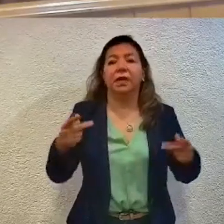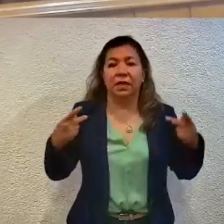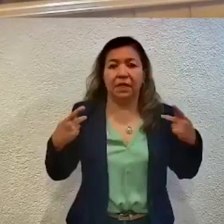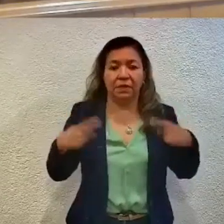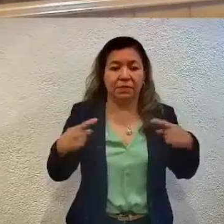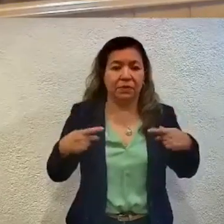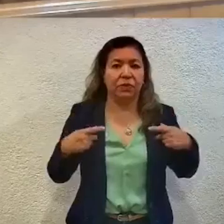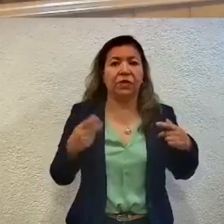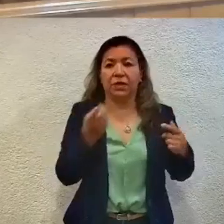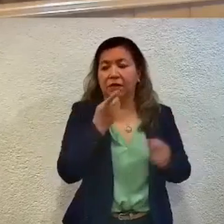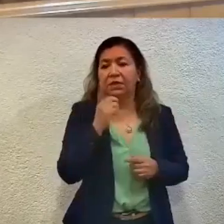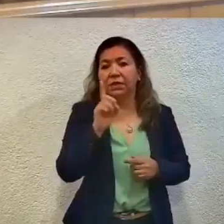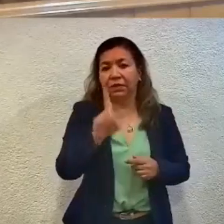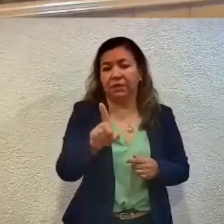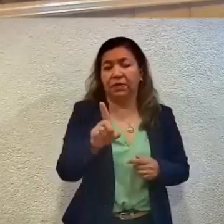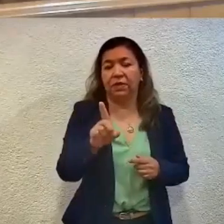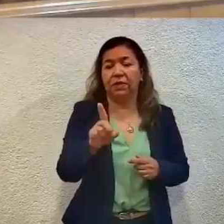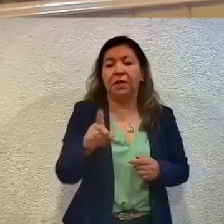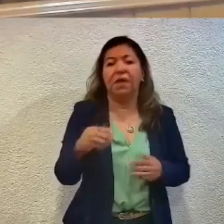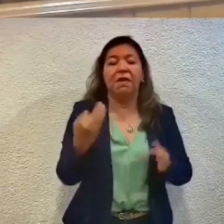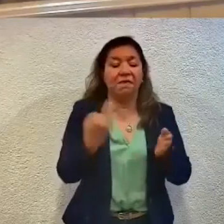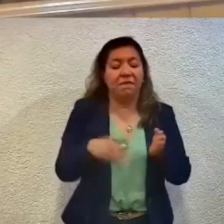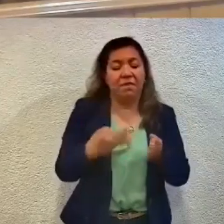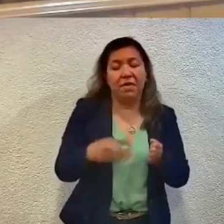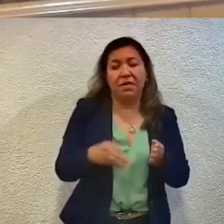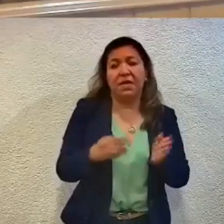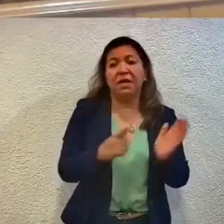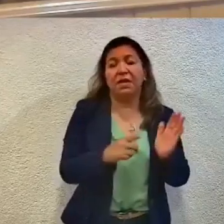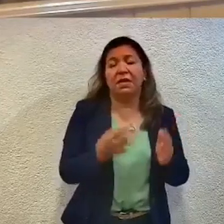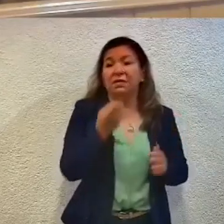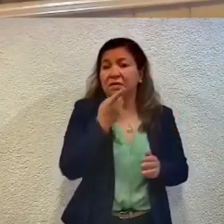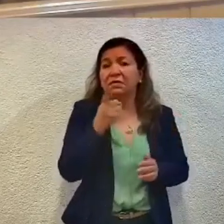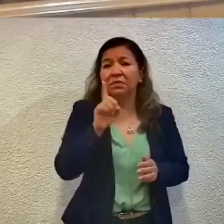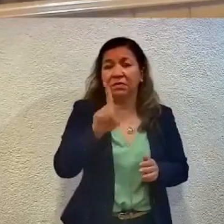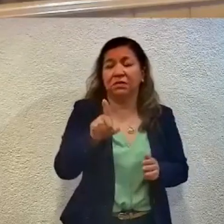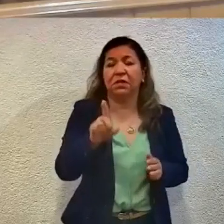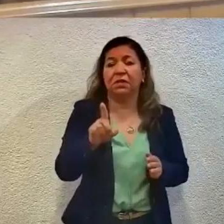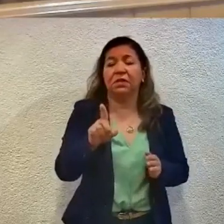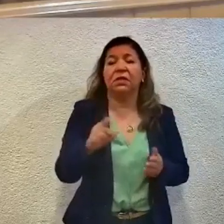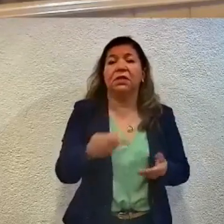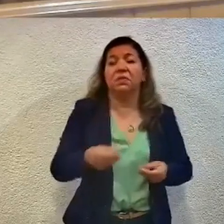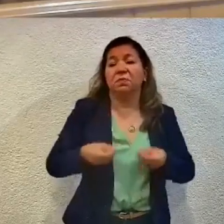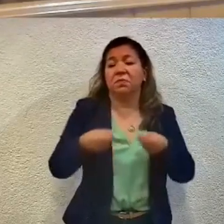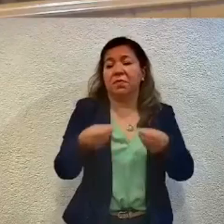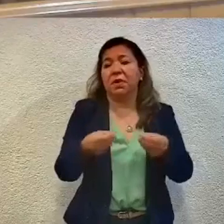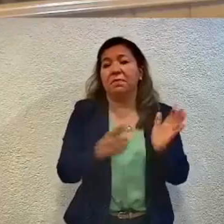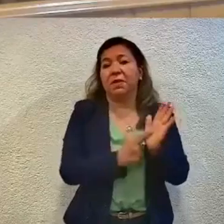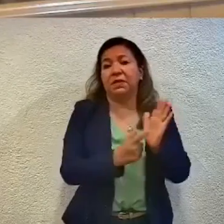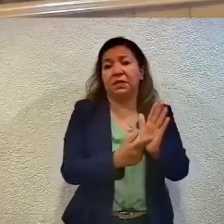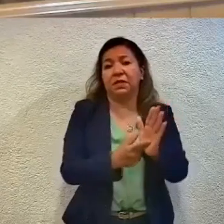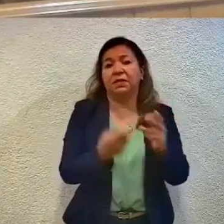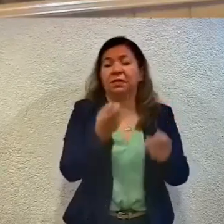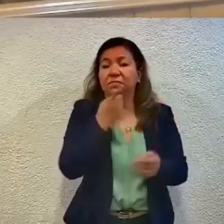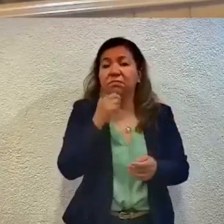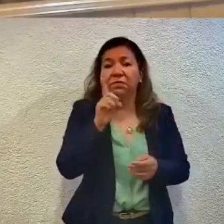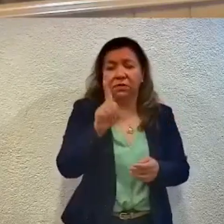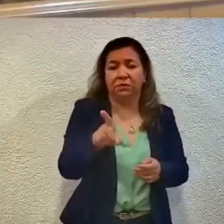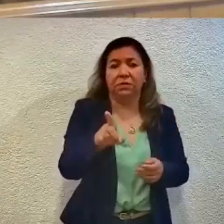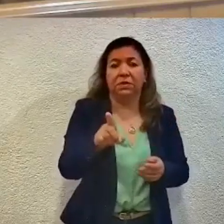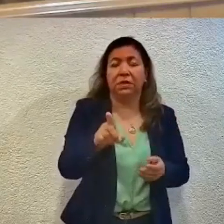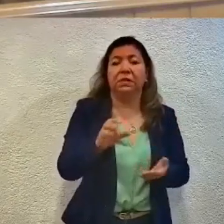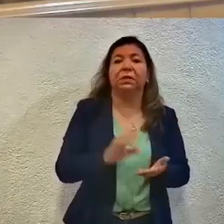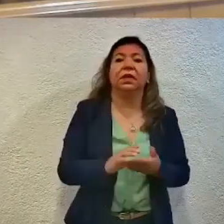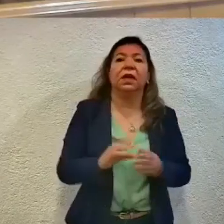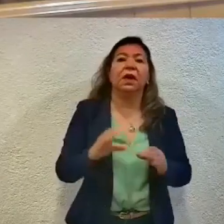ineficaces porque la parte actora incumplió con la carga de ofrecer las pruebas que acreditan tales afirmaciones, y si bien ofreció la